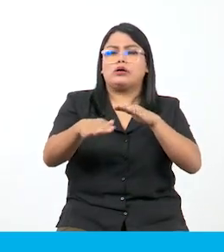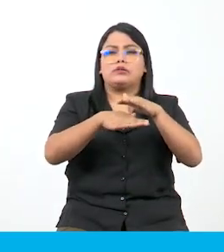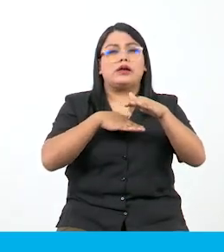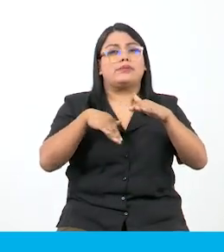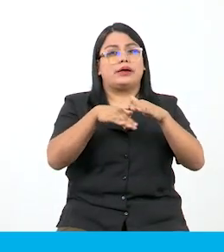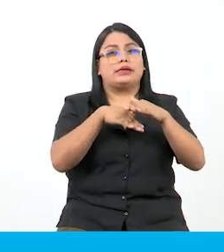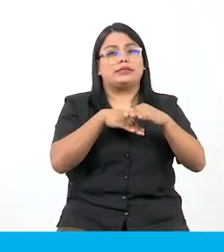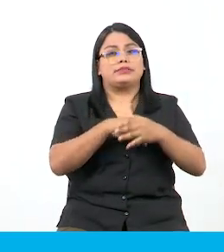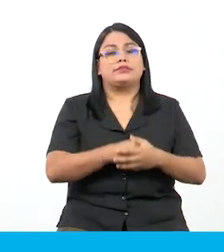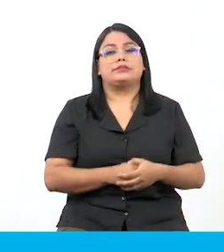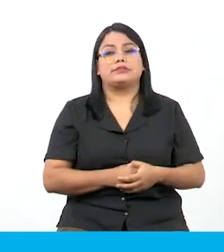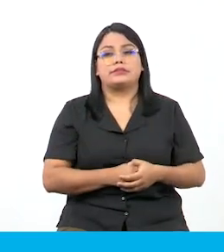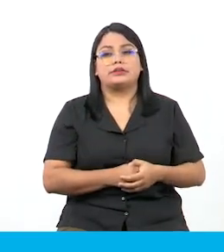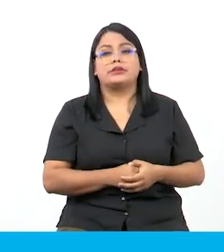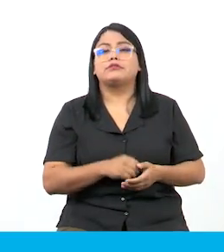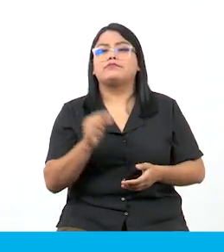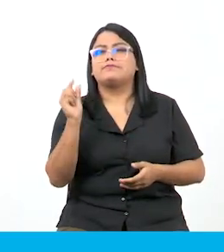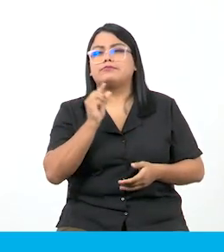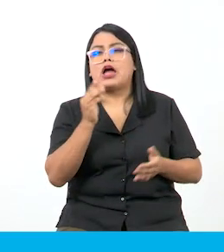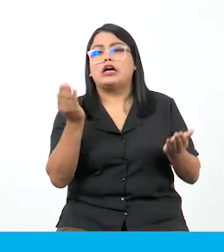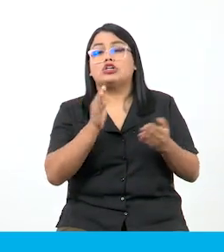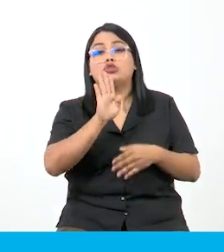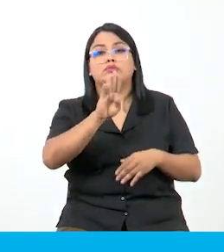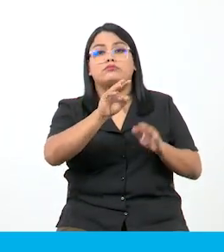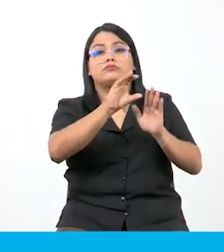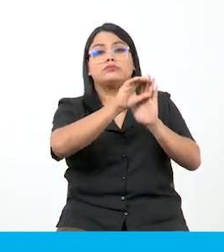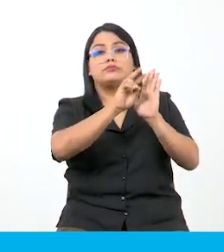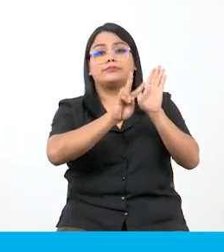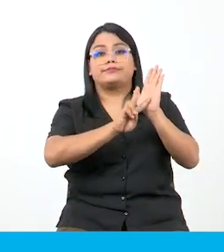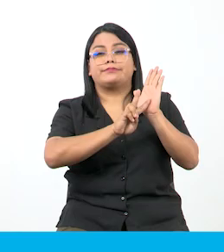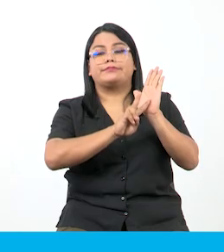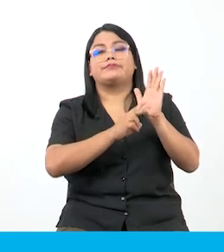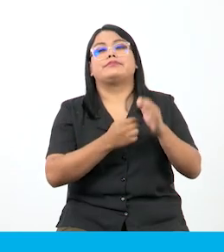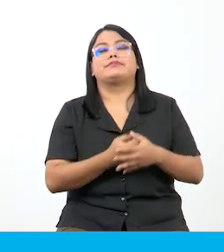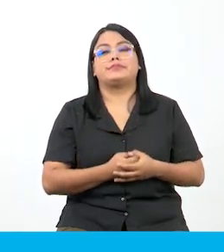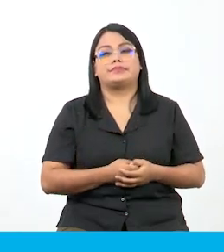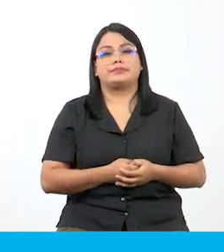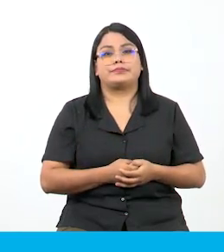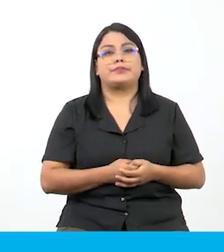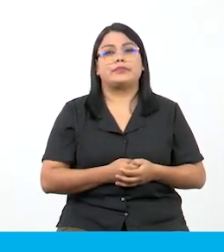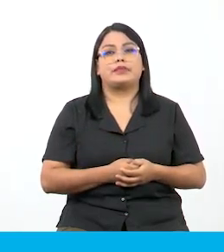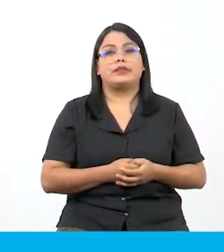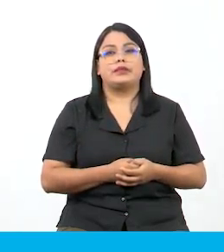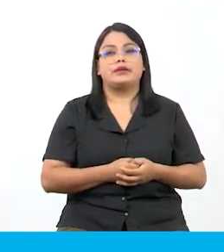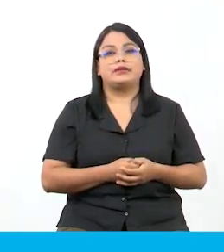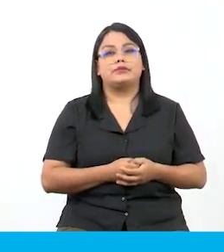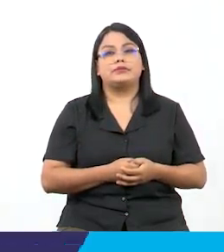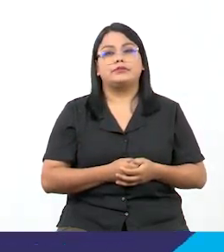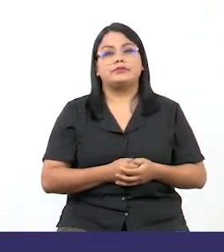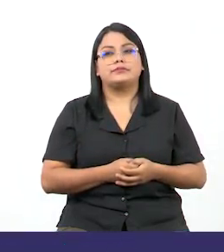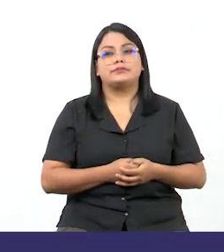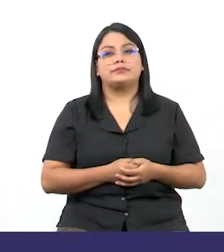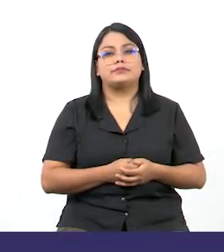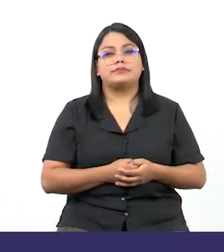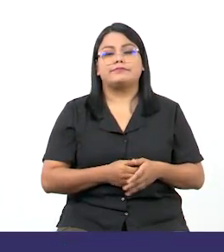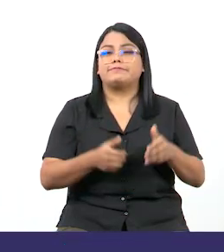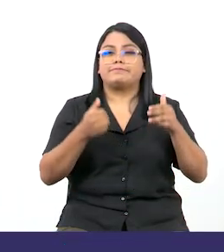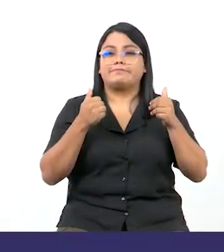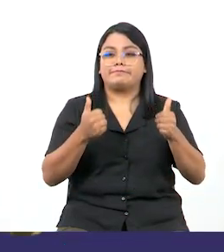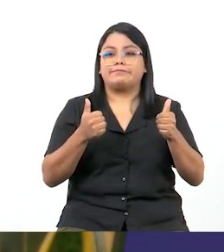currículum, la estructura básica de un CV, y se le pide que elabore su currículum vitae.